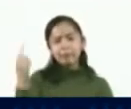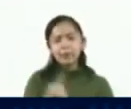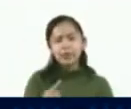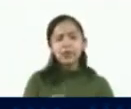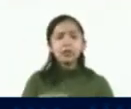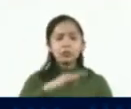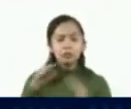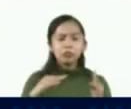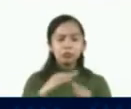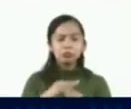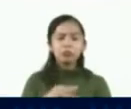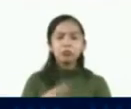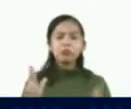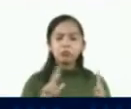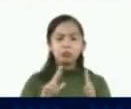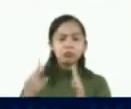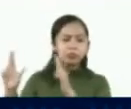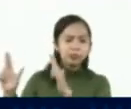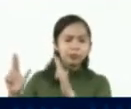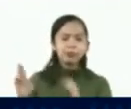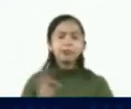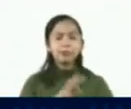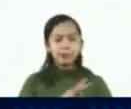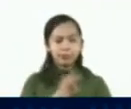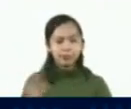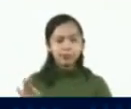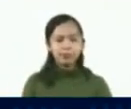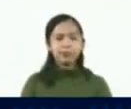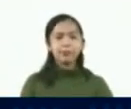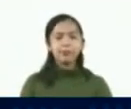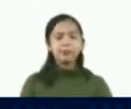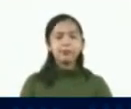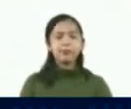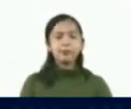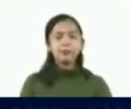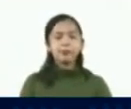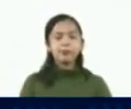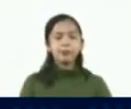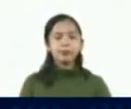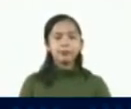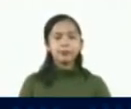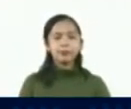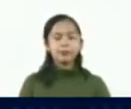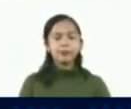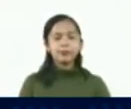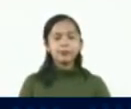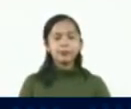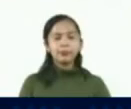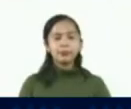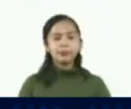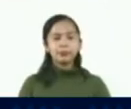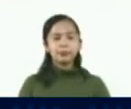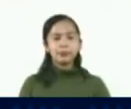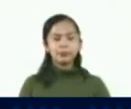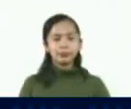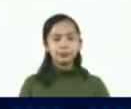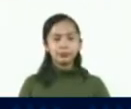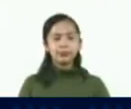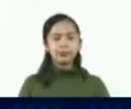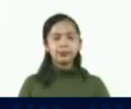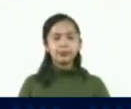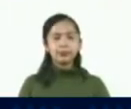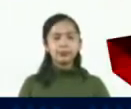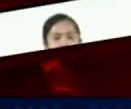fecha solo 9 se encuentran vacantes, por lo que se refrenda el compromiso de brindar seguridad y certeza jurídica a